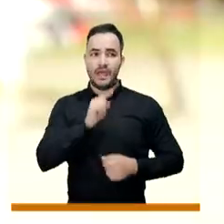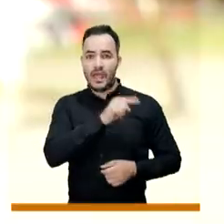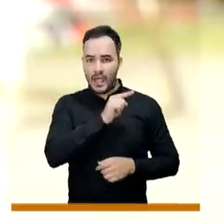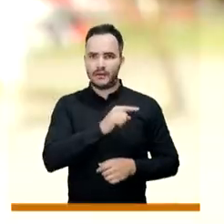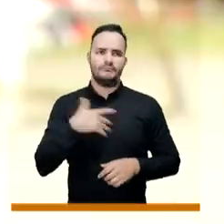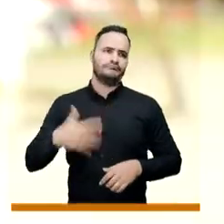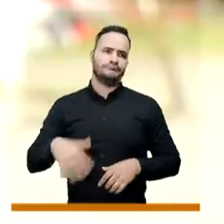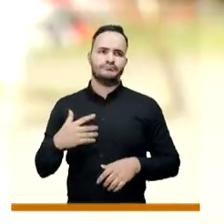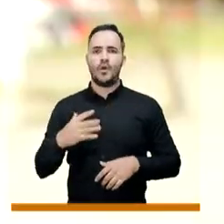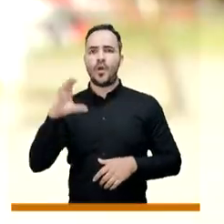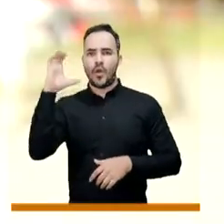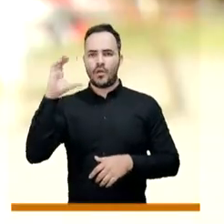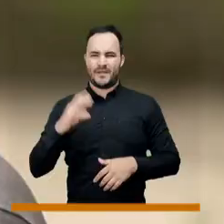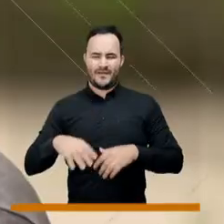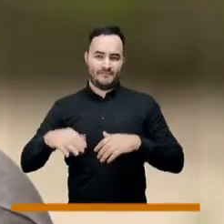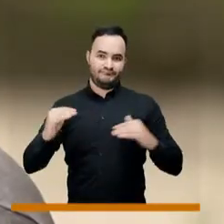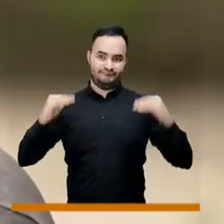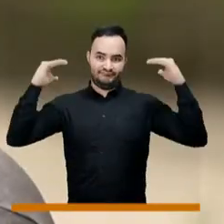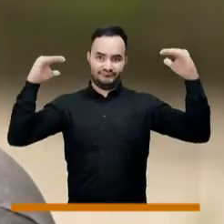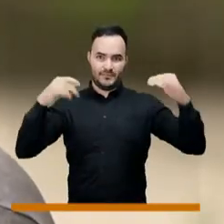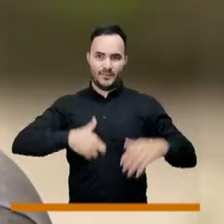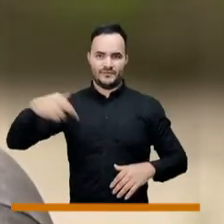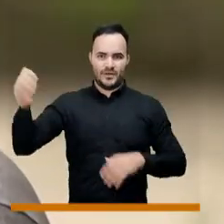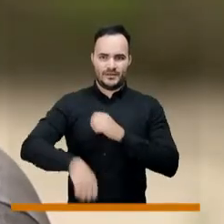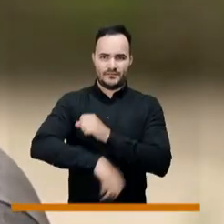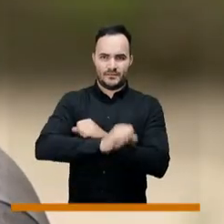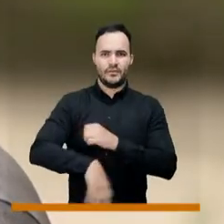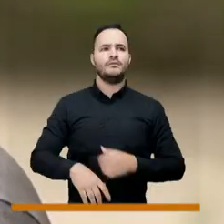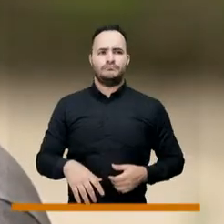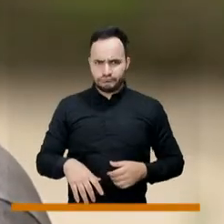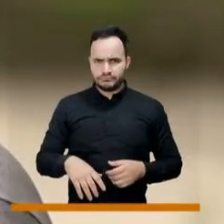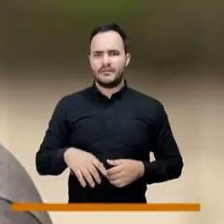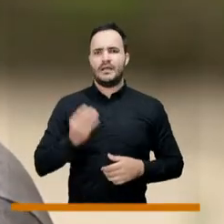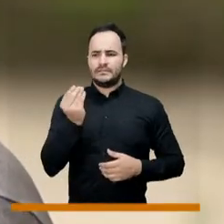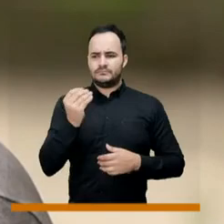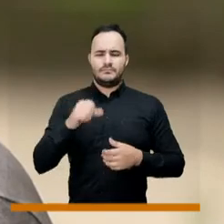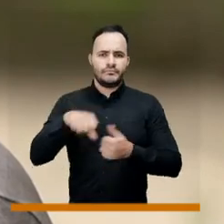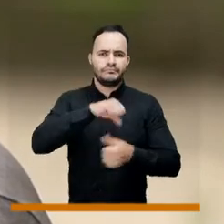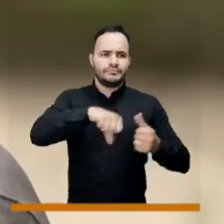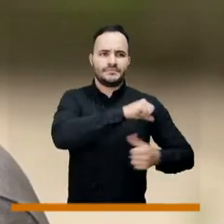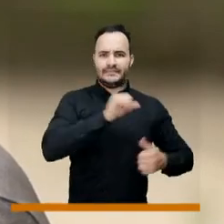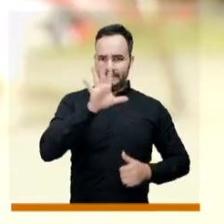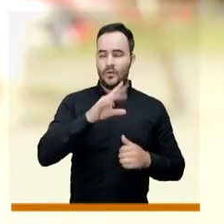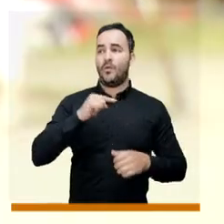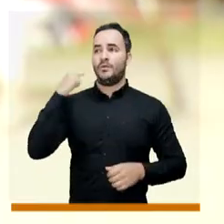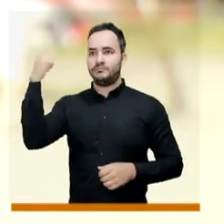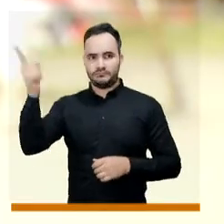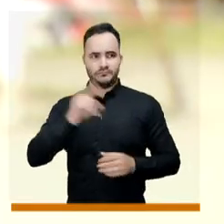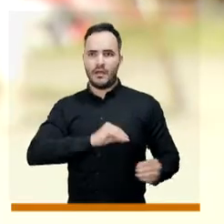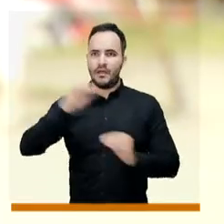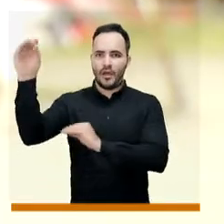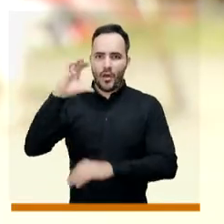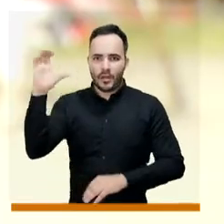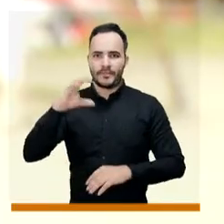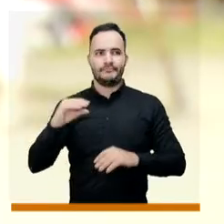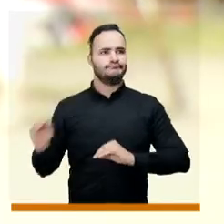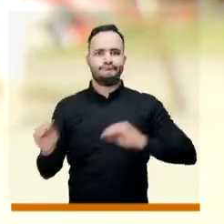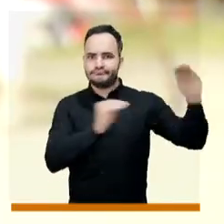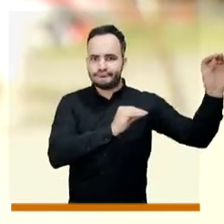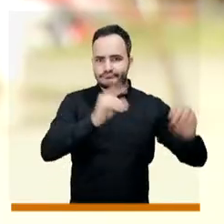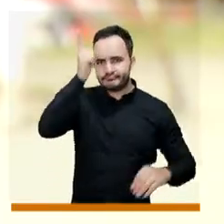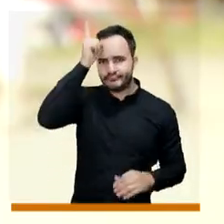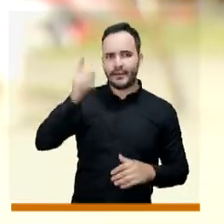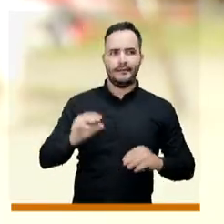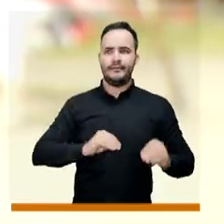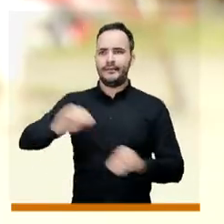división en 5 equipos de Colombia y en otros 5 de Estados Unidos, Brasil, Alemania, bueno, mejor dicho, todo